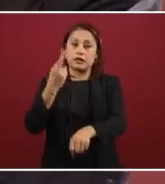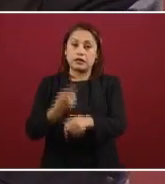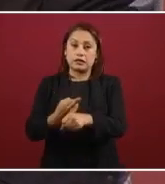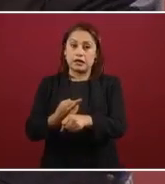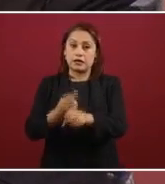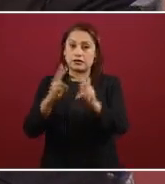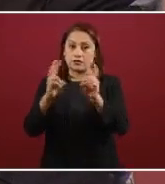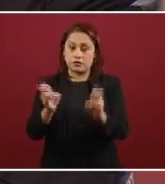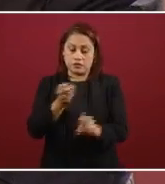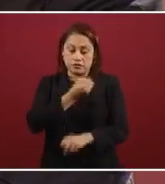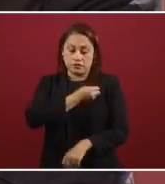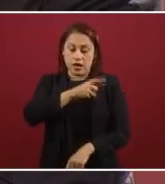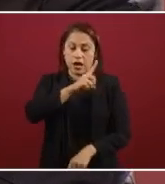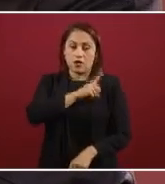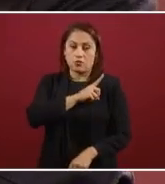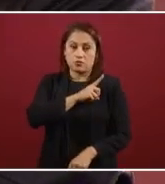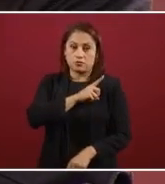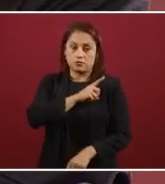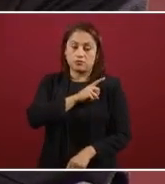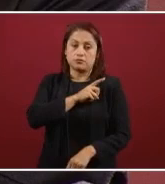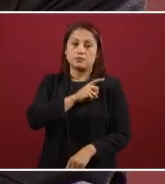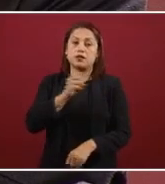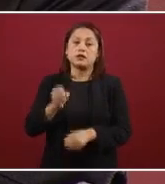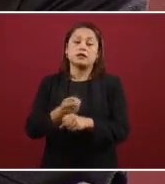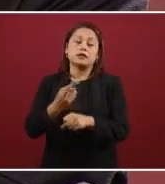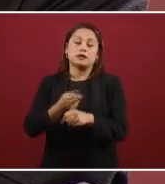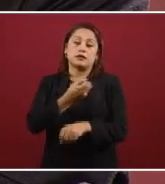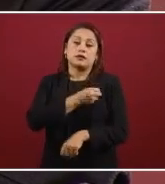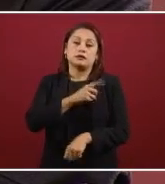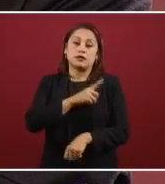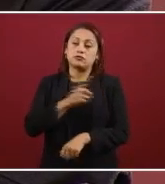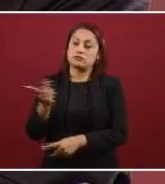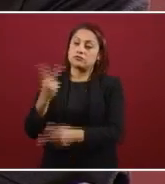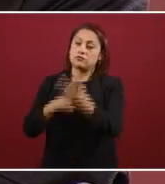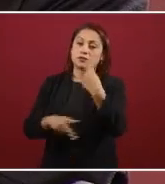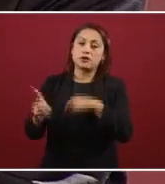informe sobre esta campaña y que